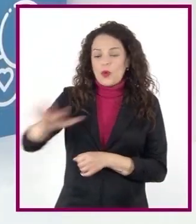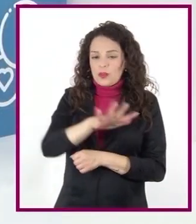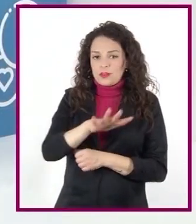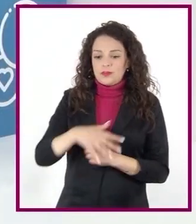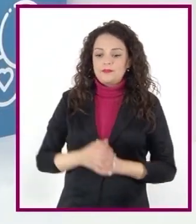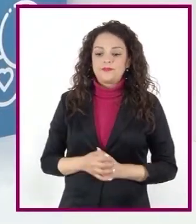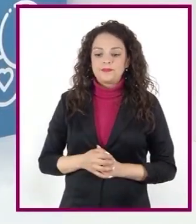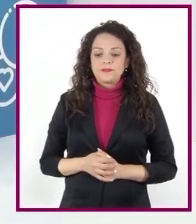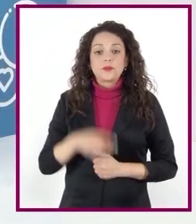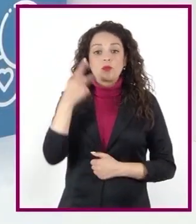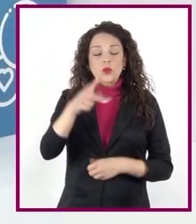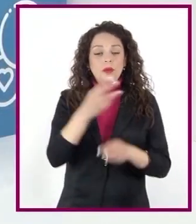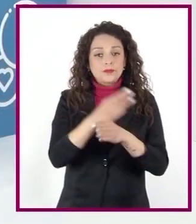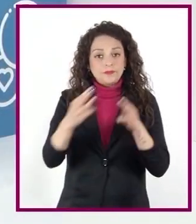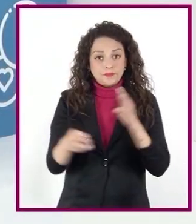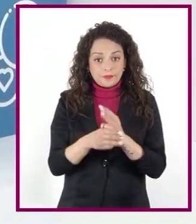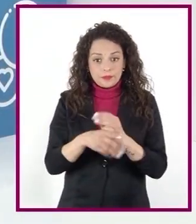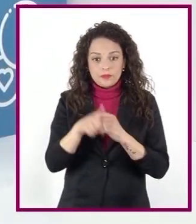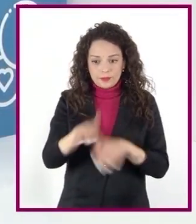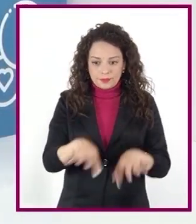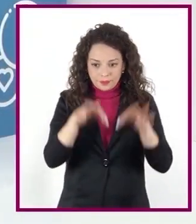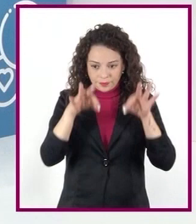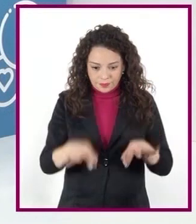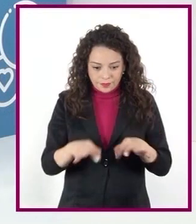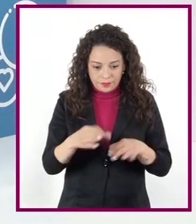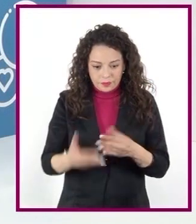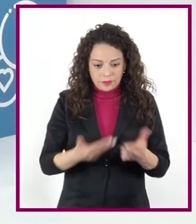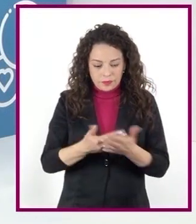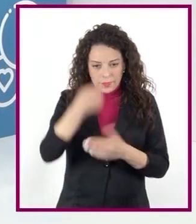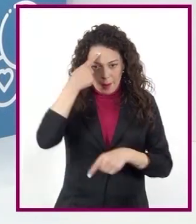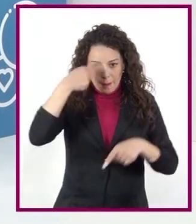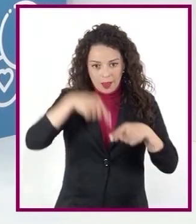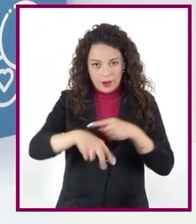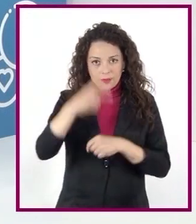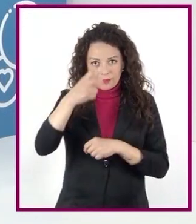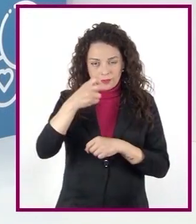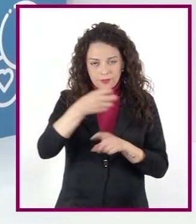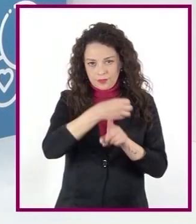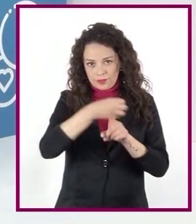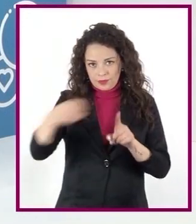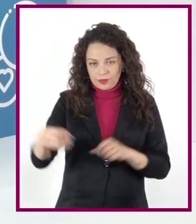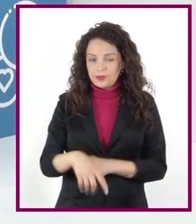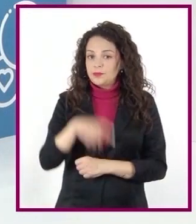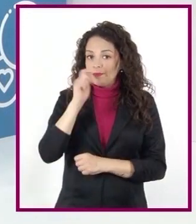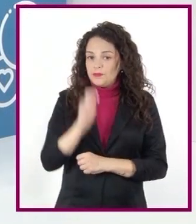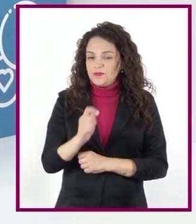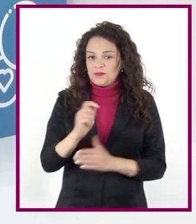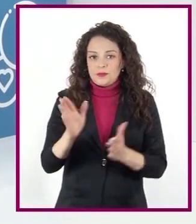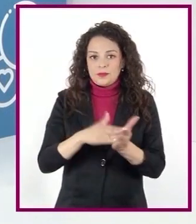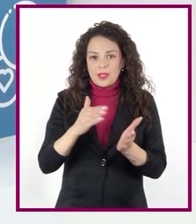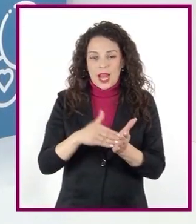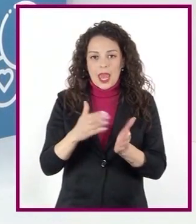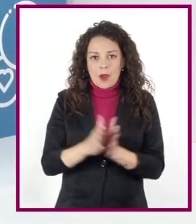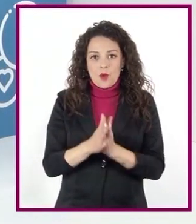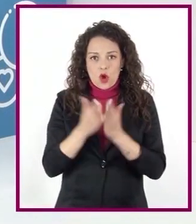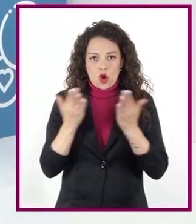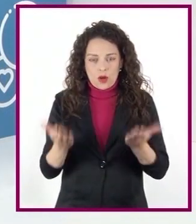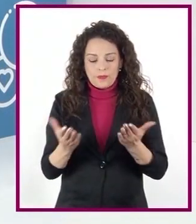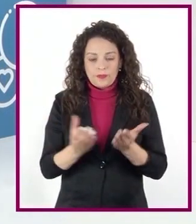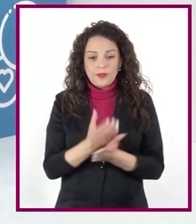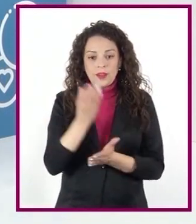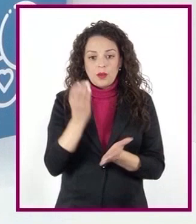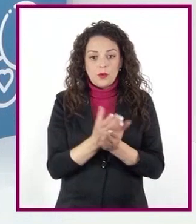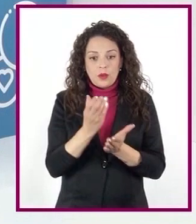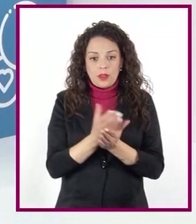Alisten los materiales que requieren para comenzar esta sesión: su libro de texto de la asignatura, su cuaderno de notas y